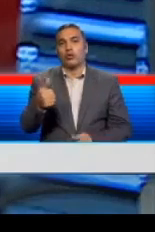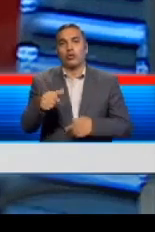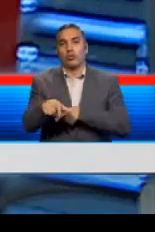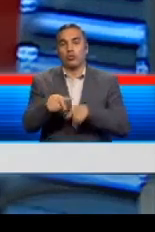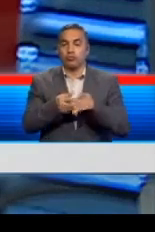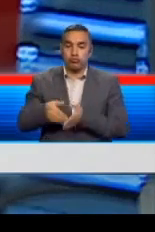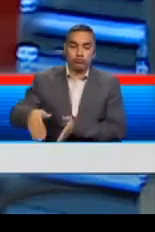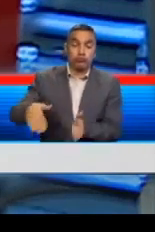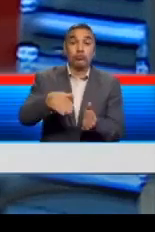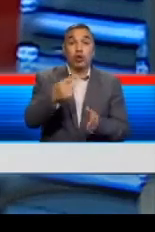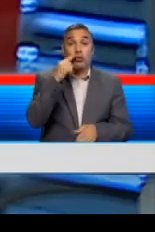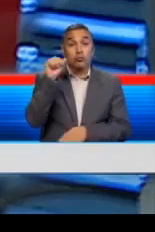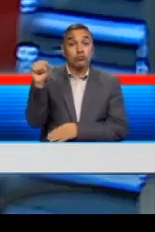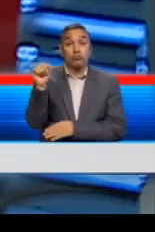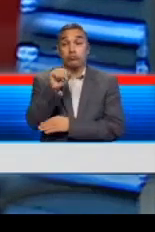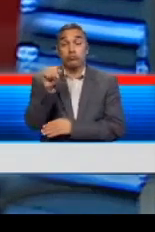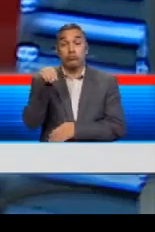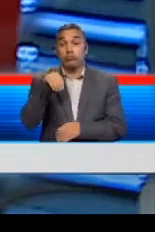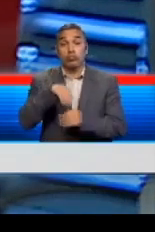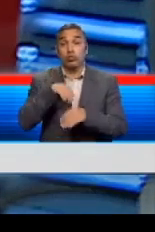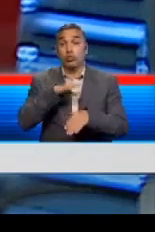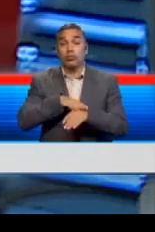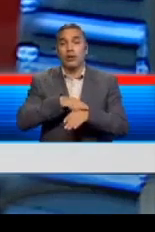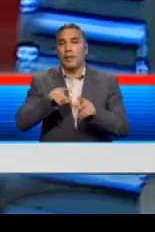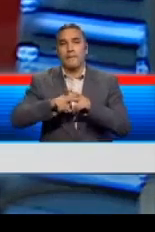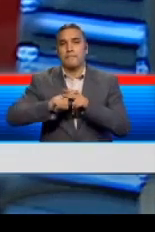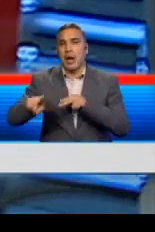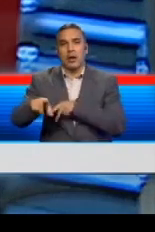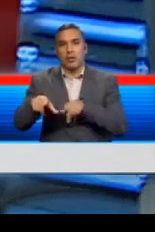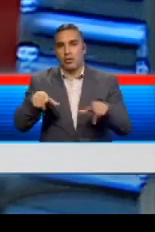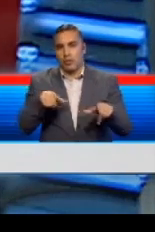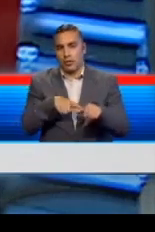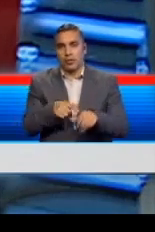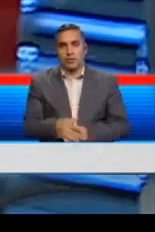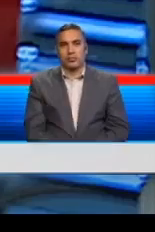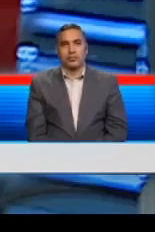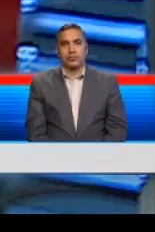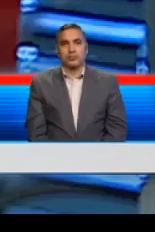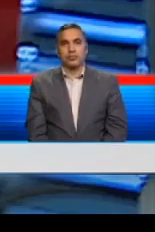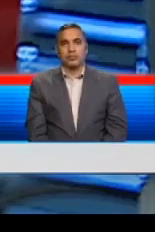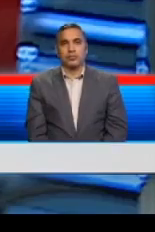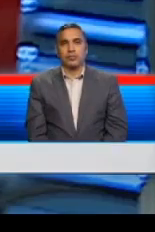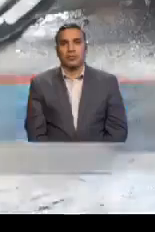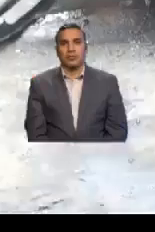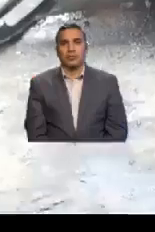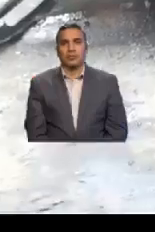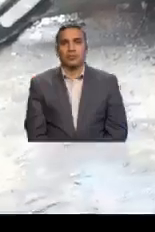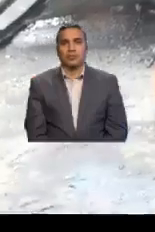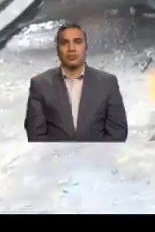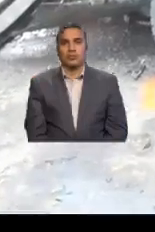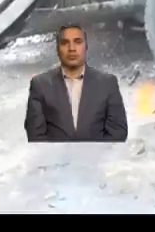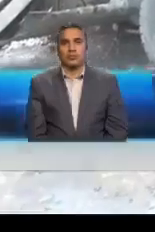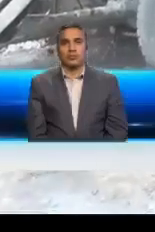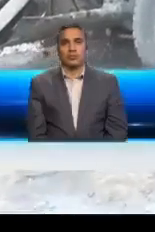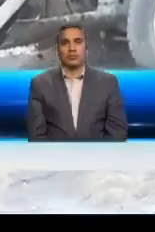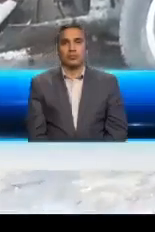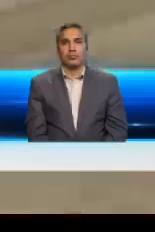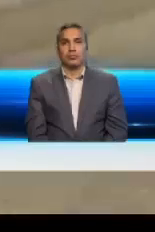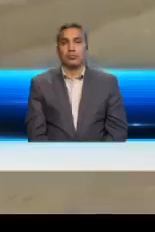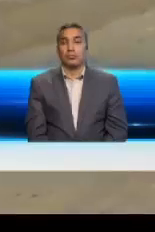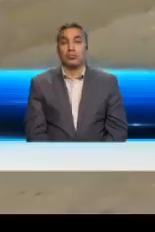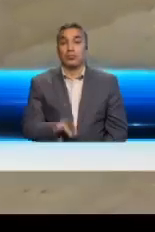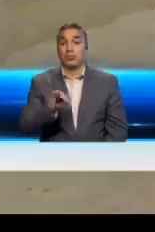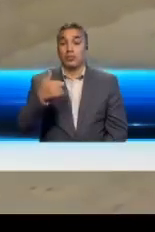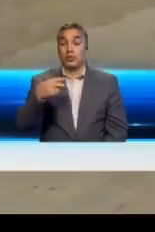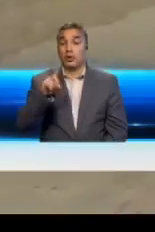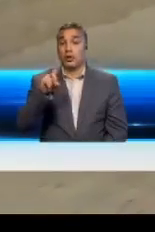curva. El conductor del vehículo implicado abandonó la escena de la tragedia. Richard